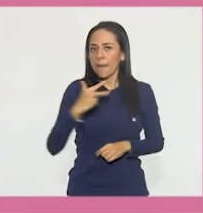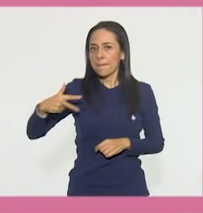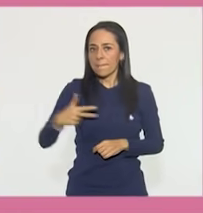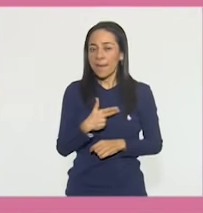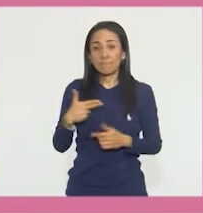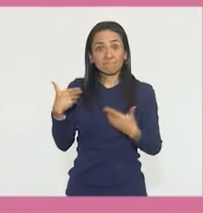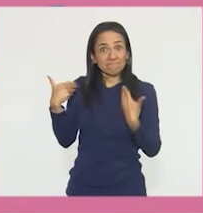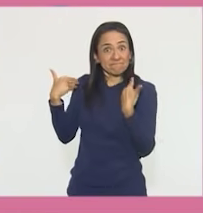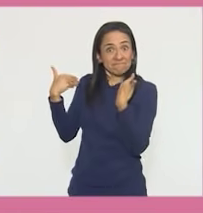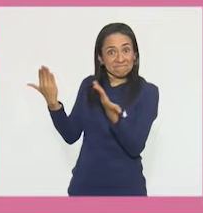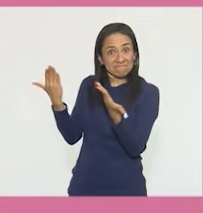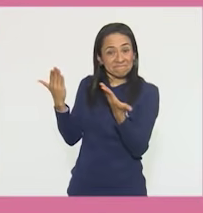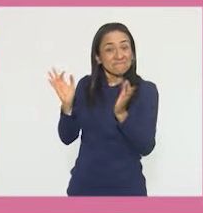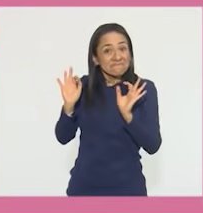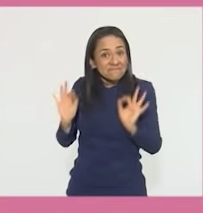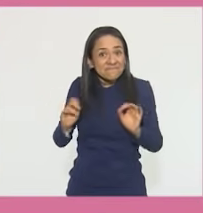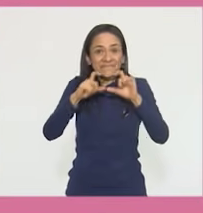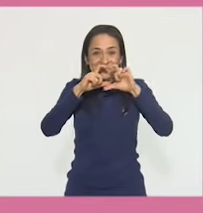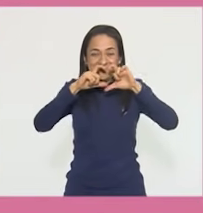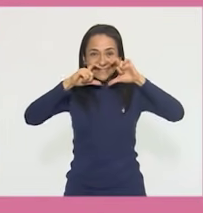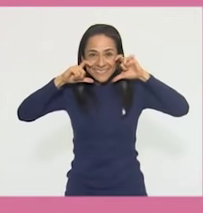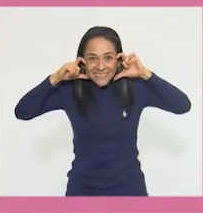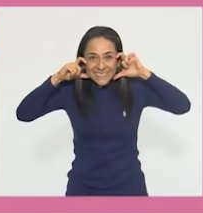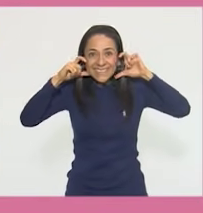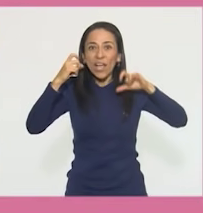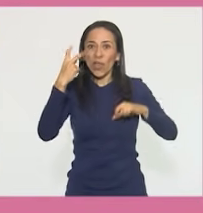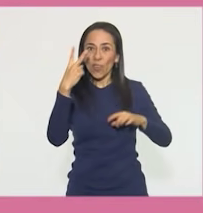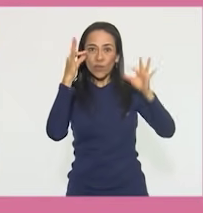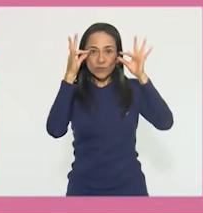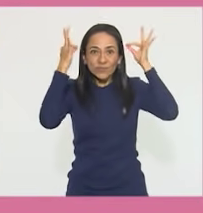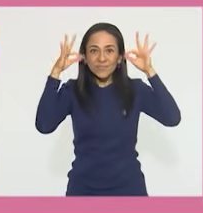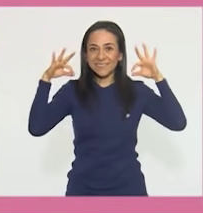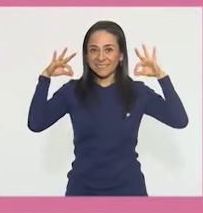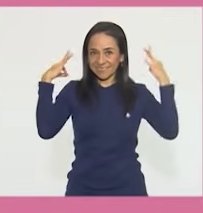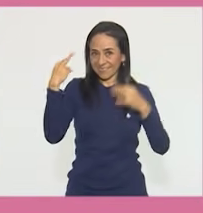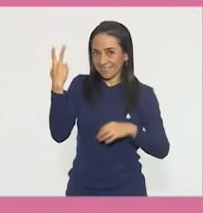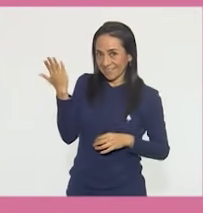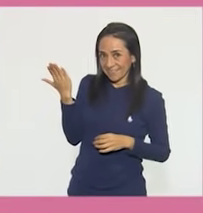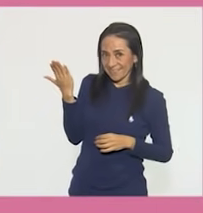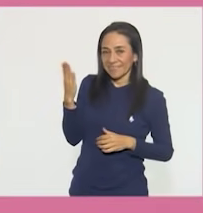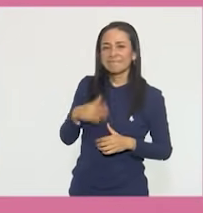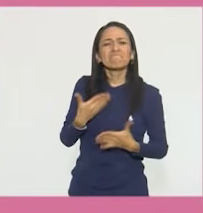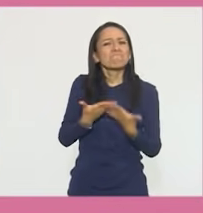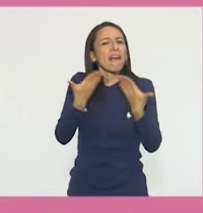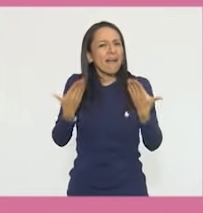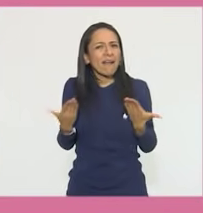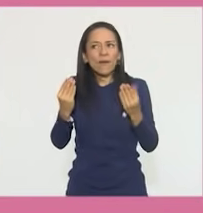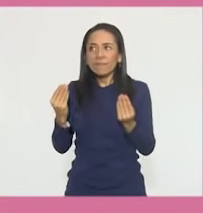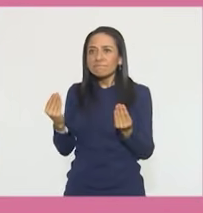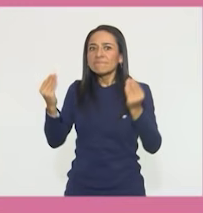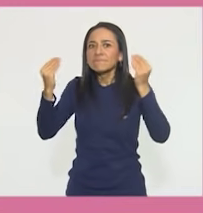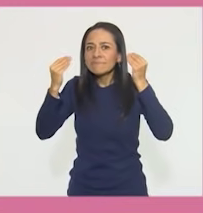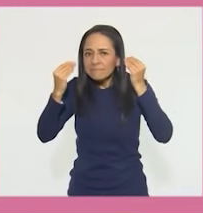¡Listo! Ya tienes un cubrebocas con dos pares de cuerdas. Para